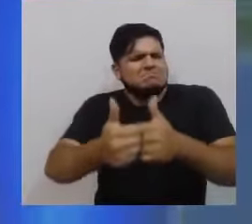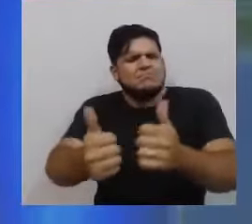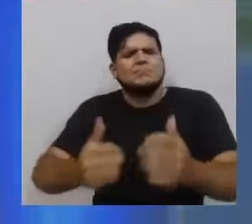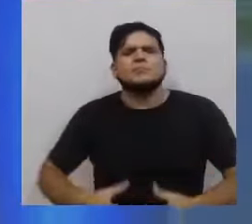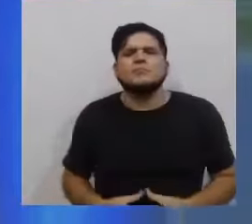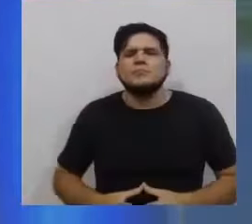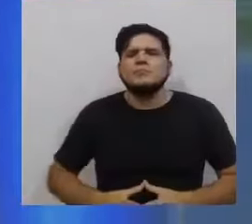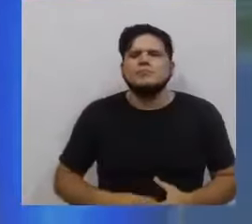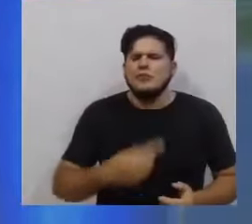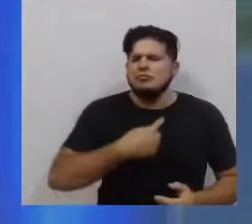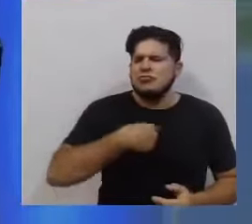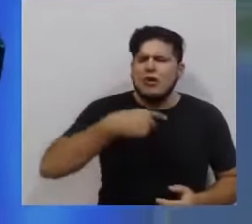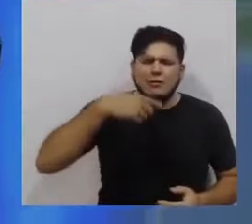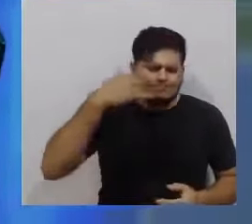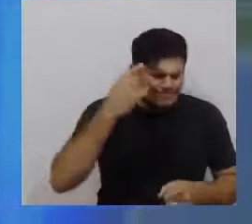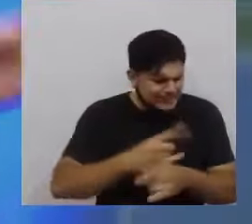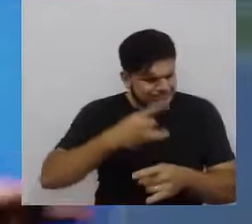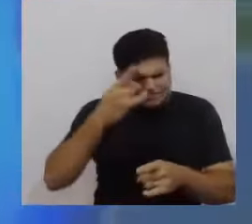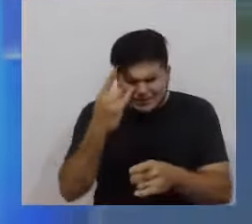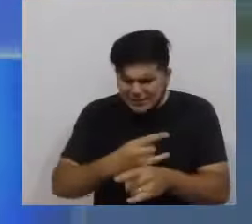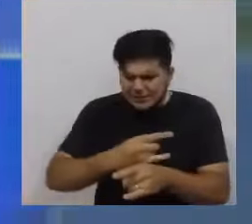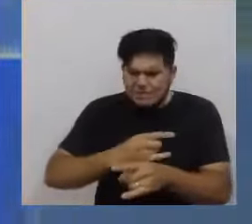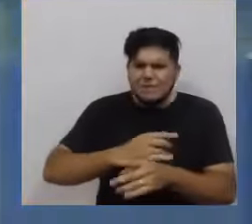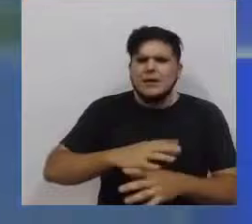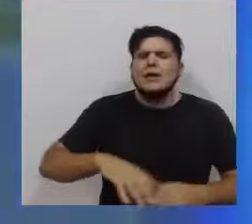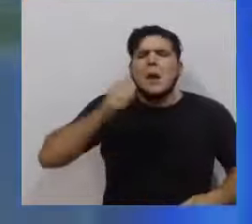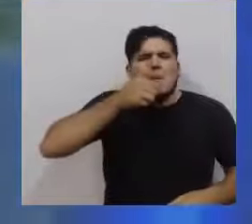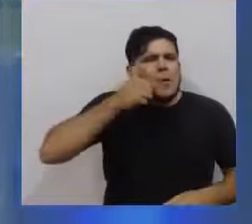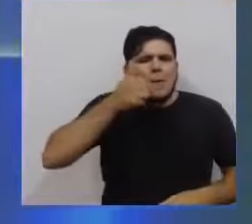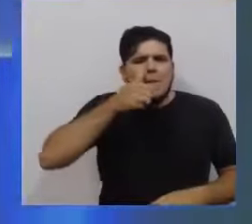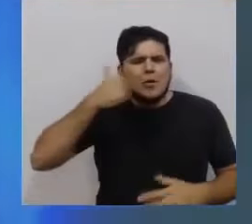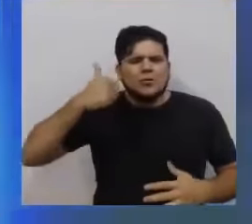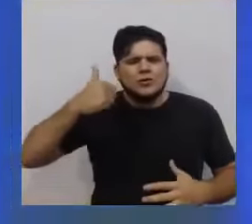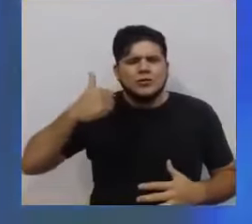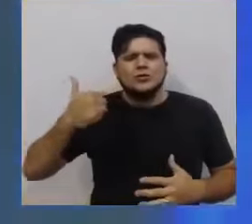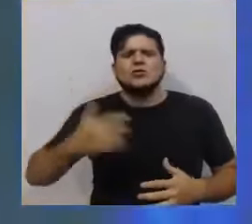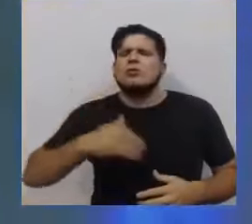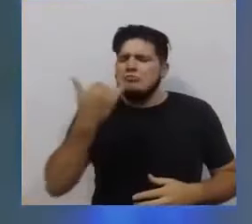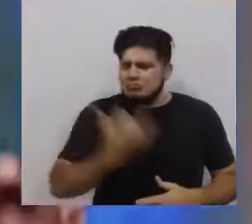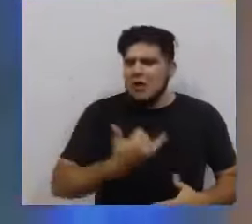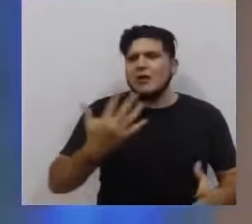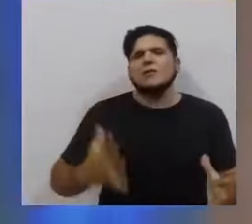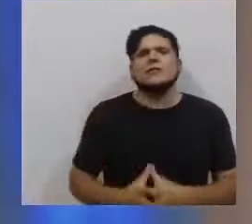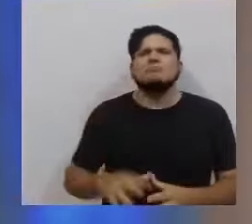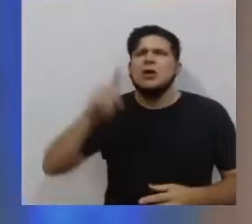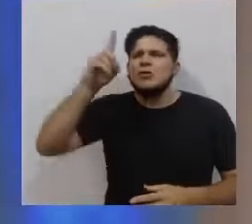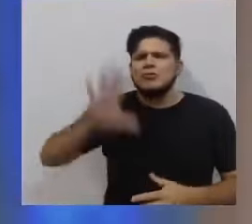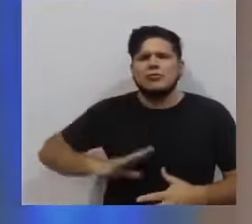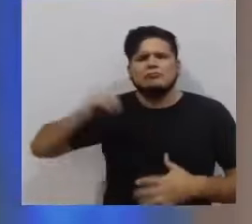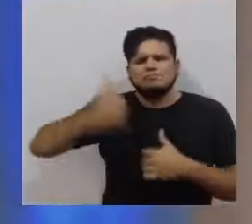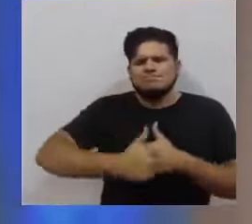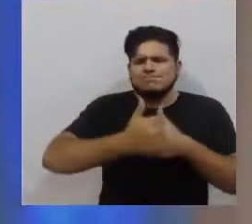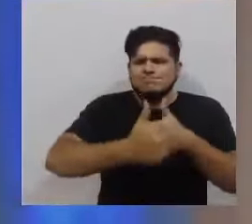en tu propósito el camino va a ser el mejor donde tú me vas a guiar me vas a conducir señor gracias en esta